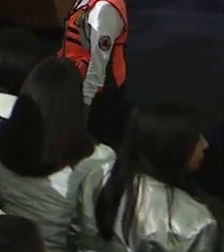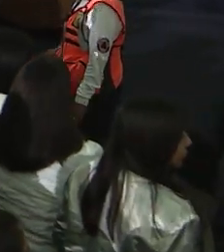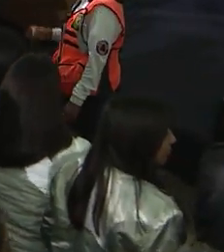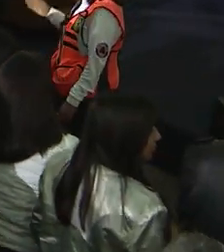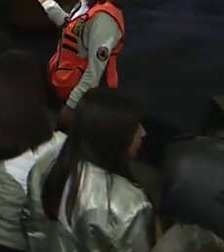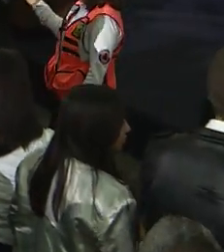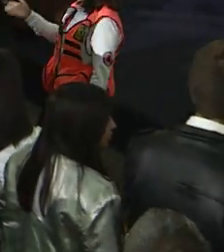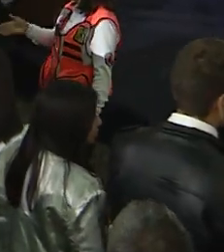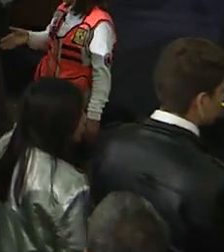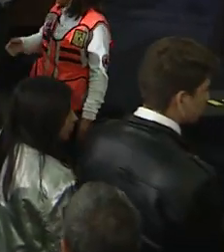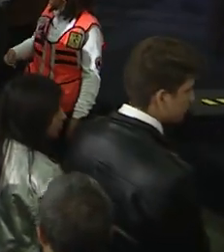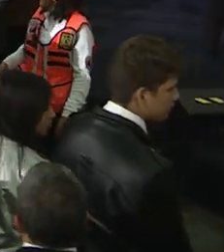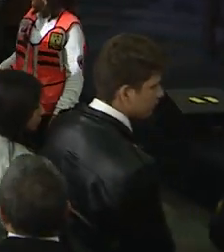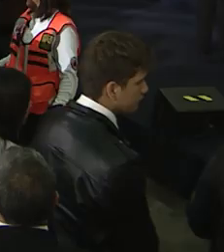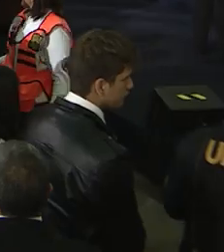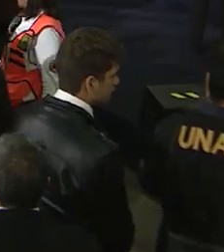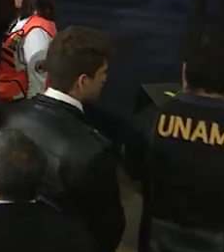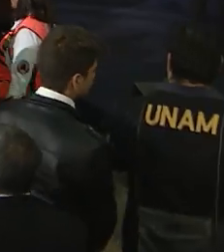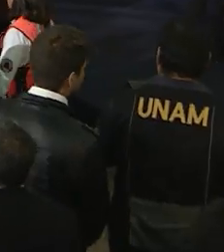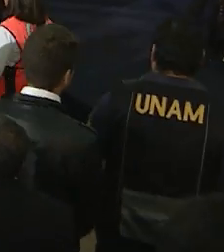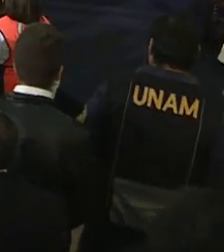y bienvenidos